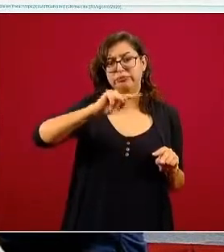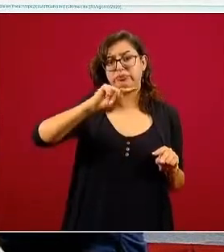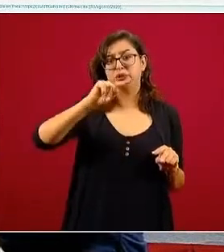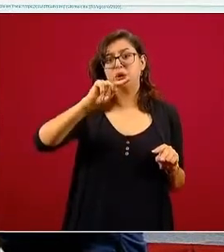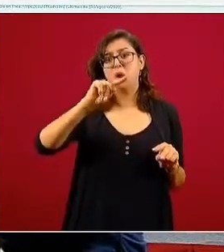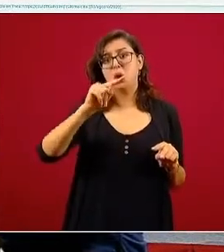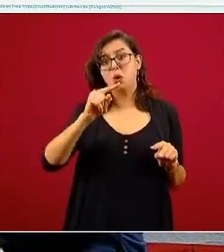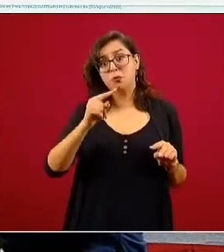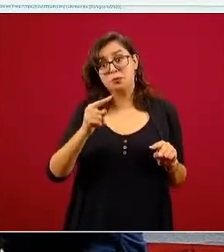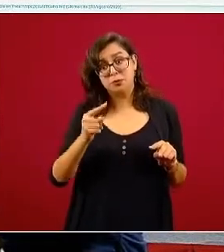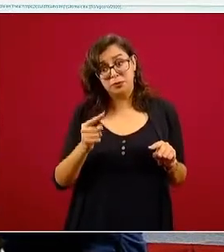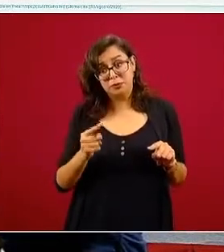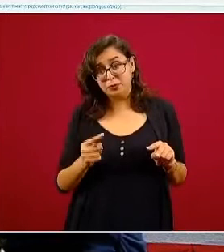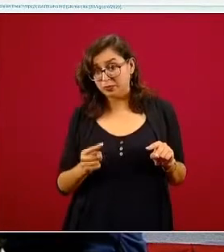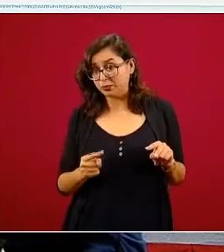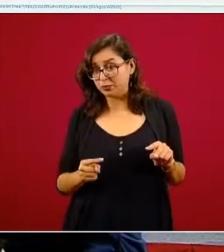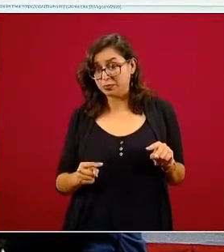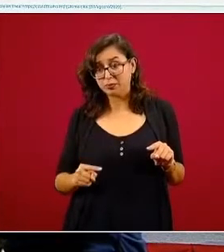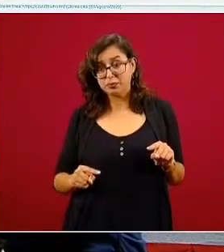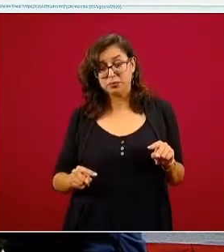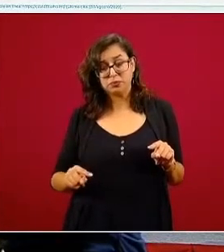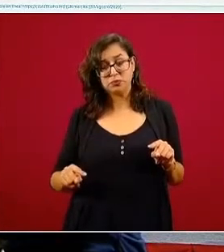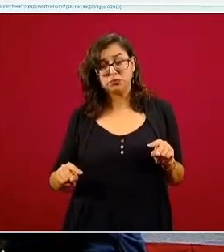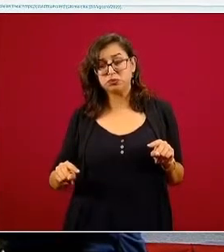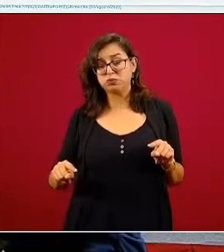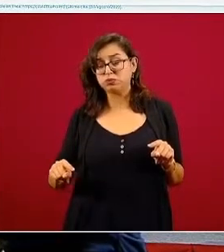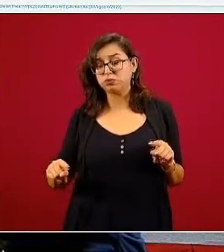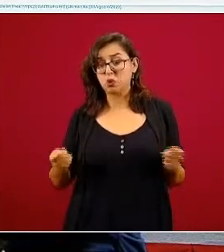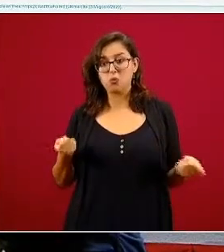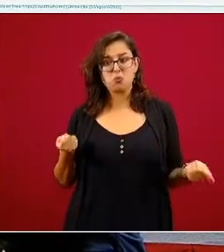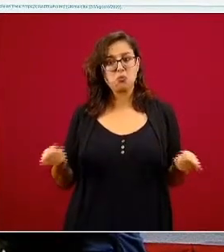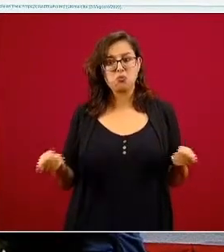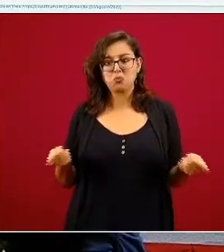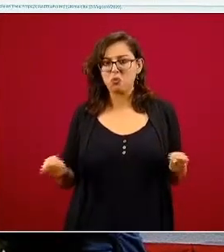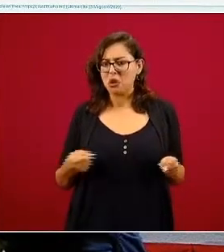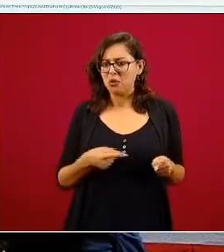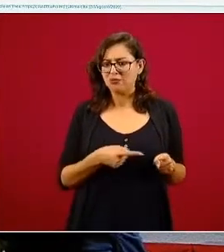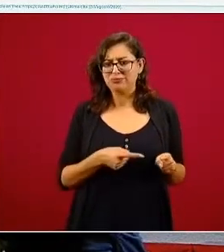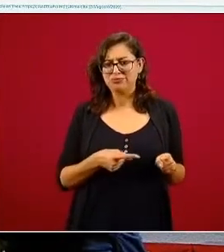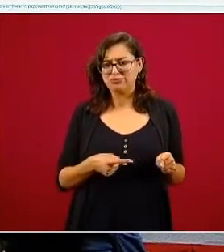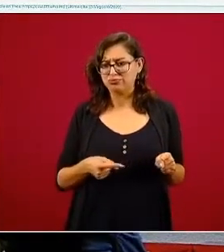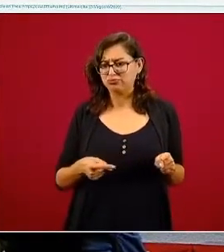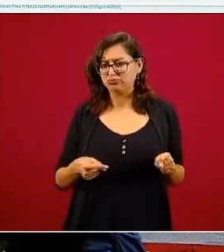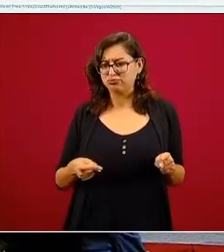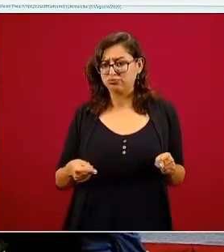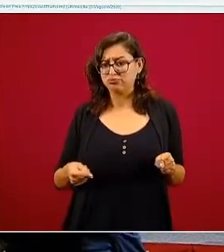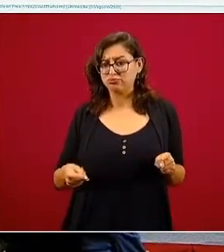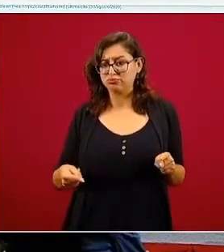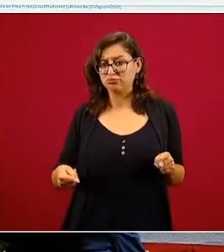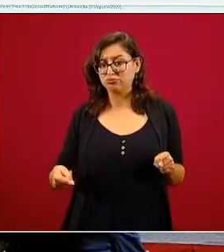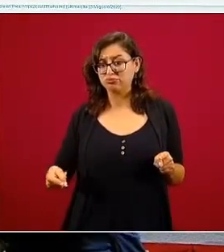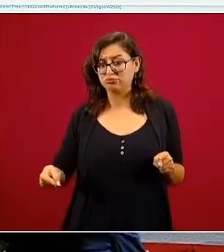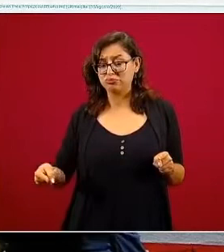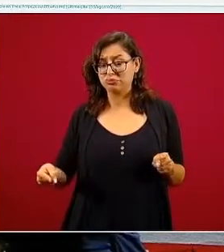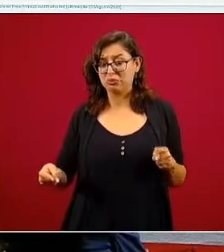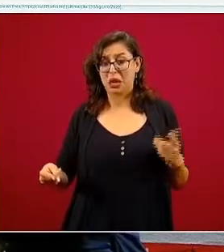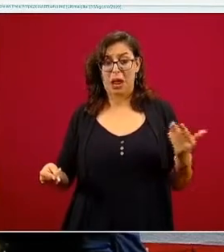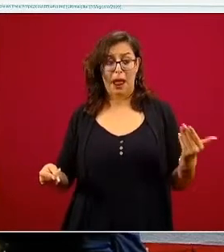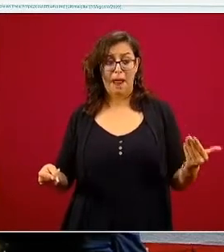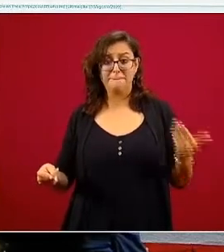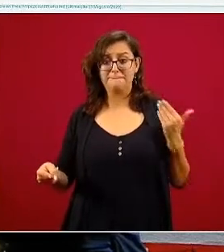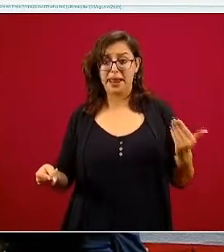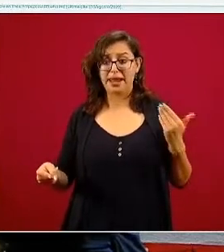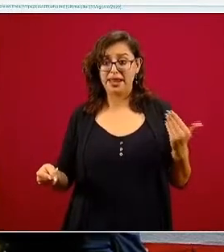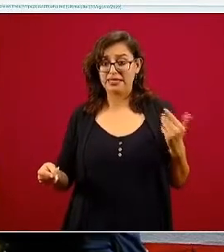luego entra en una fase prácticamente de control que duró bastante tiempo, pero vean cómo en el